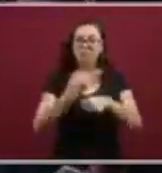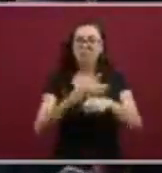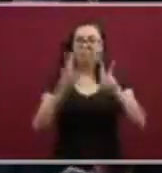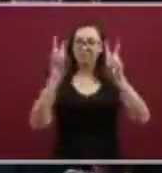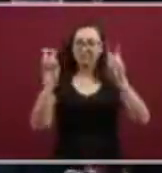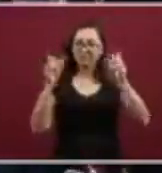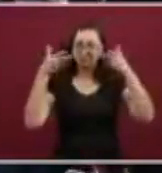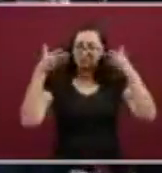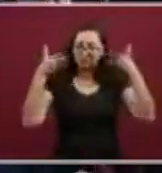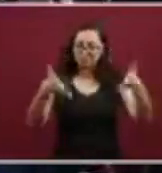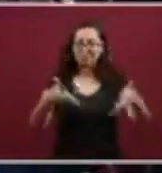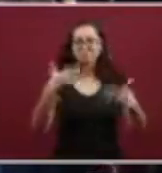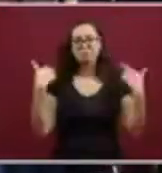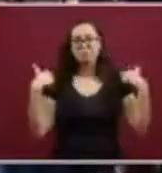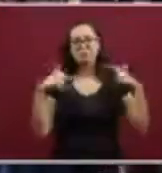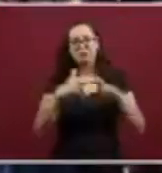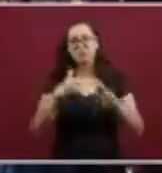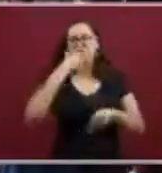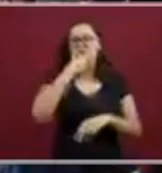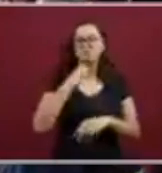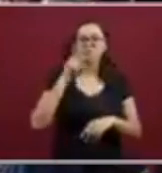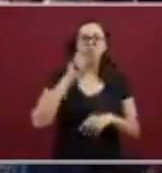maestros.